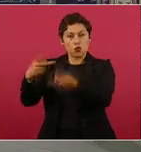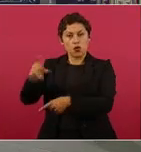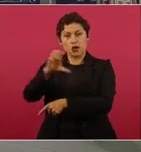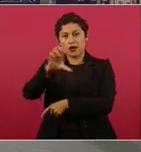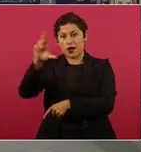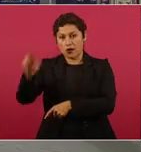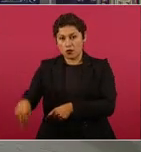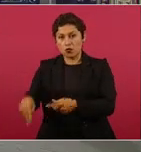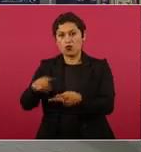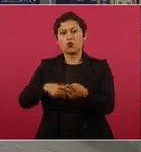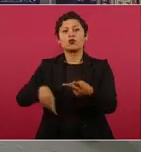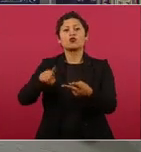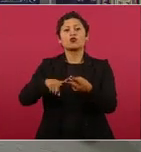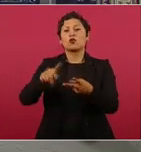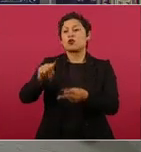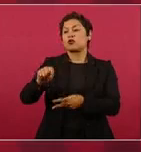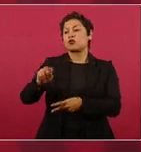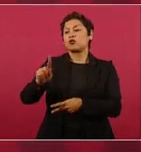Tulum